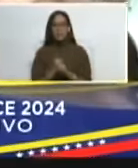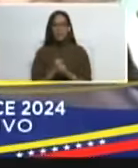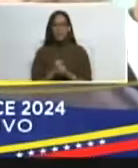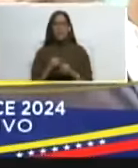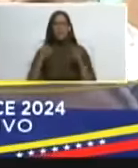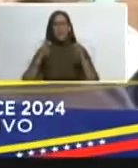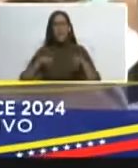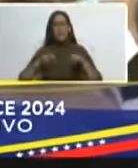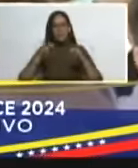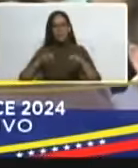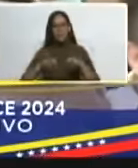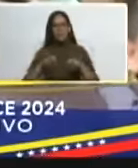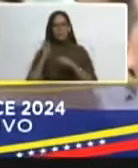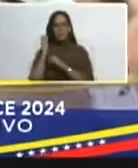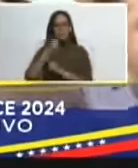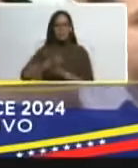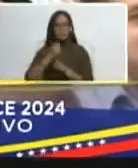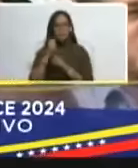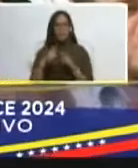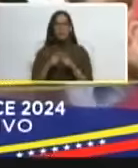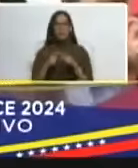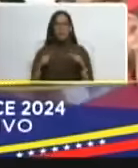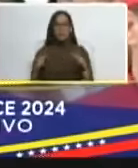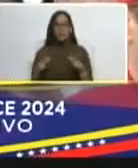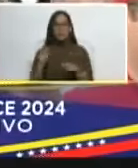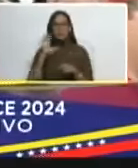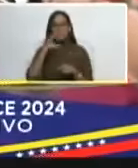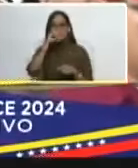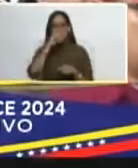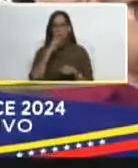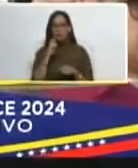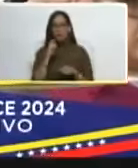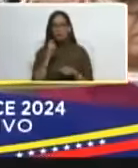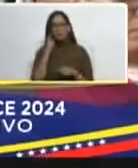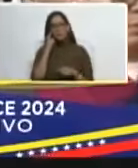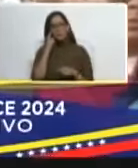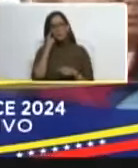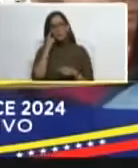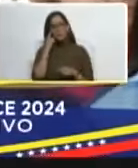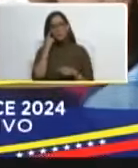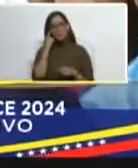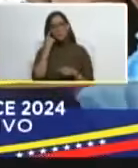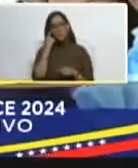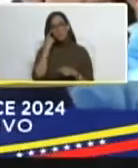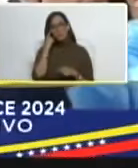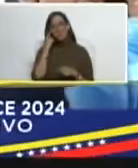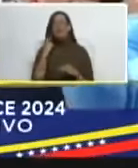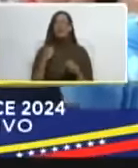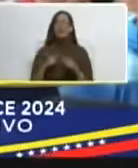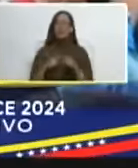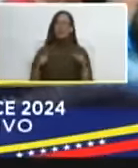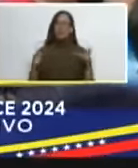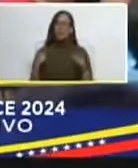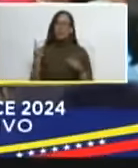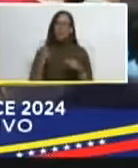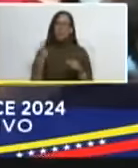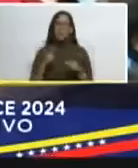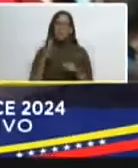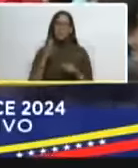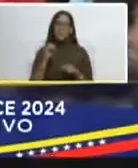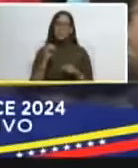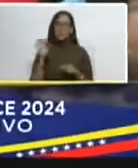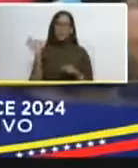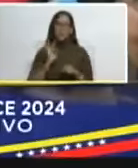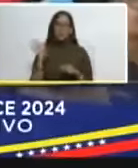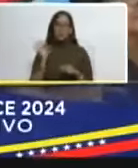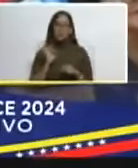y la acuicultura, el crecimiento estos 5 años, el último año crecimos solamente en materia acuícola un 20%.